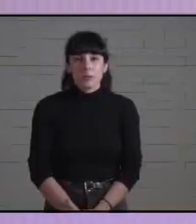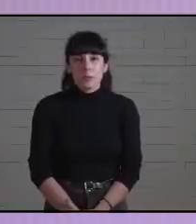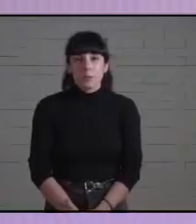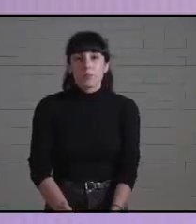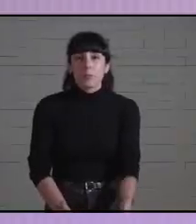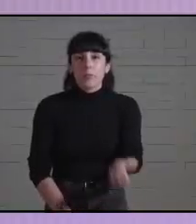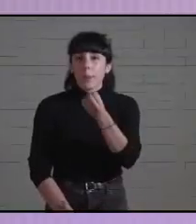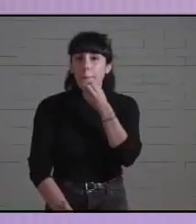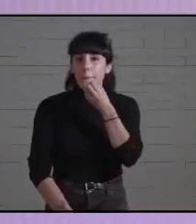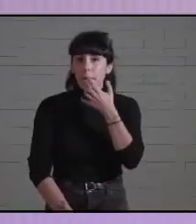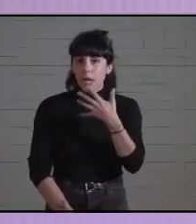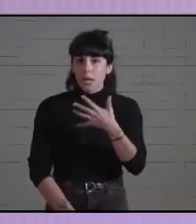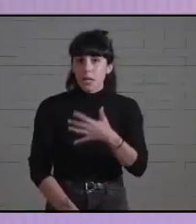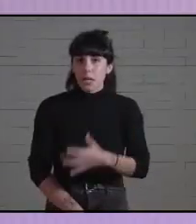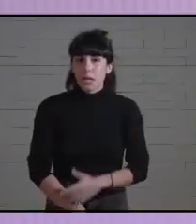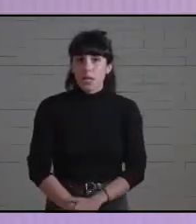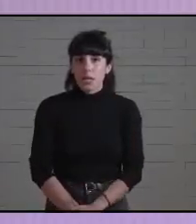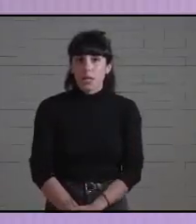Bien,